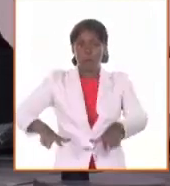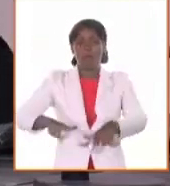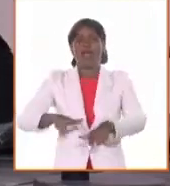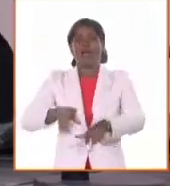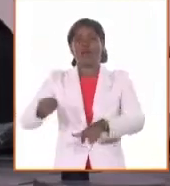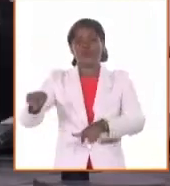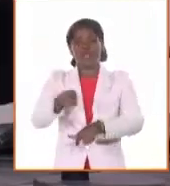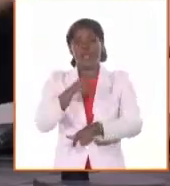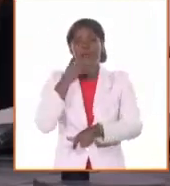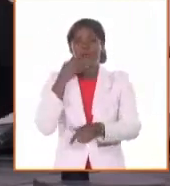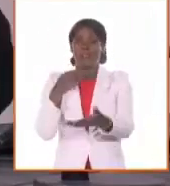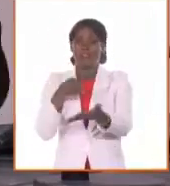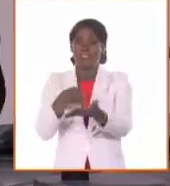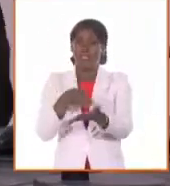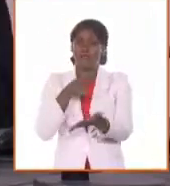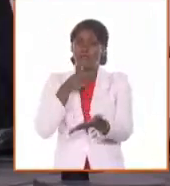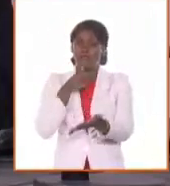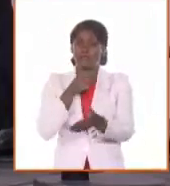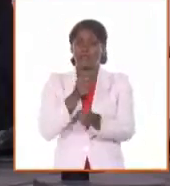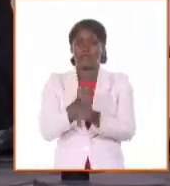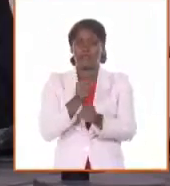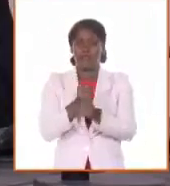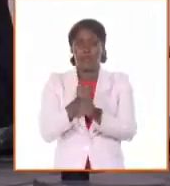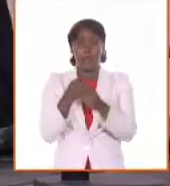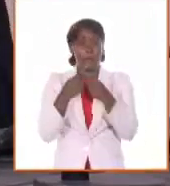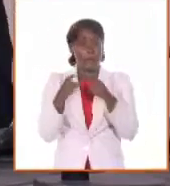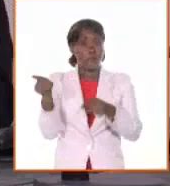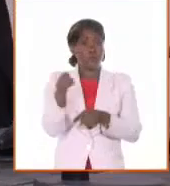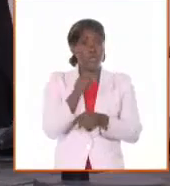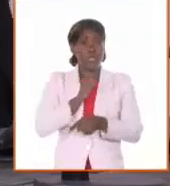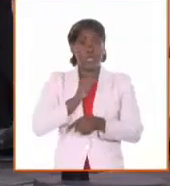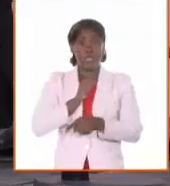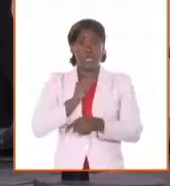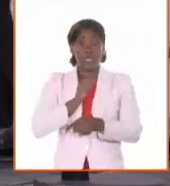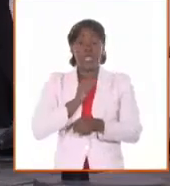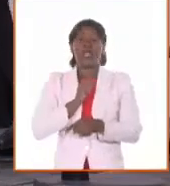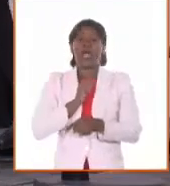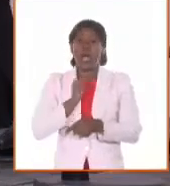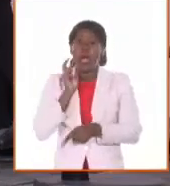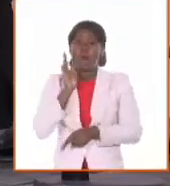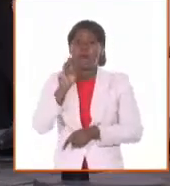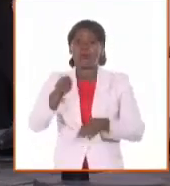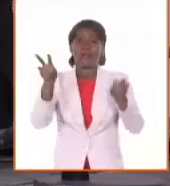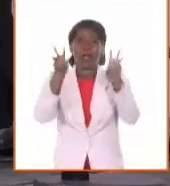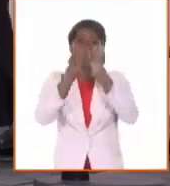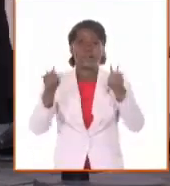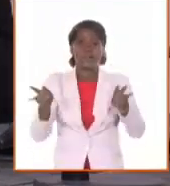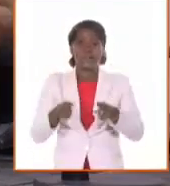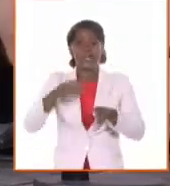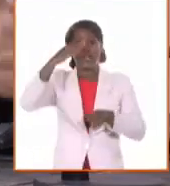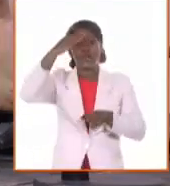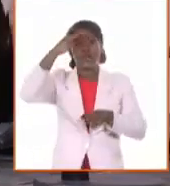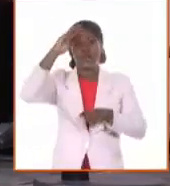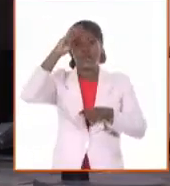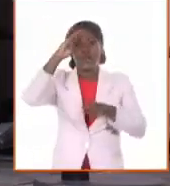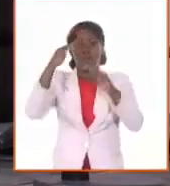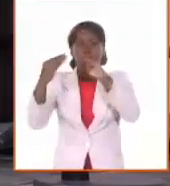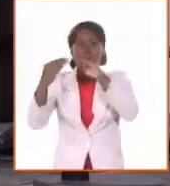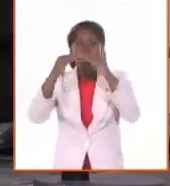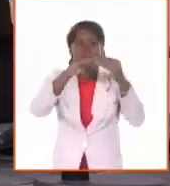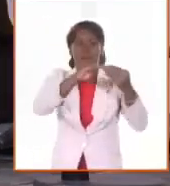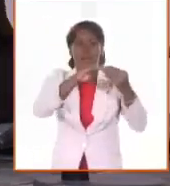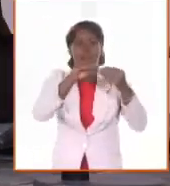las necesidades de nuestra población las opiniones están ahí están en Cuba debate están en el sitio de la mesa y también pues